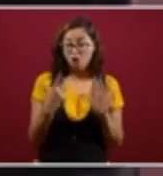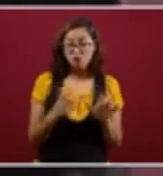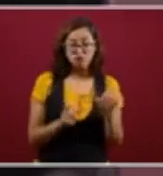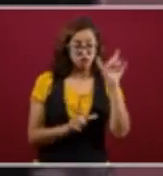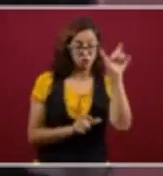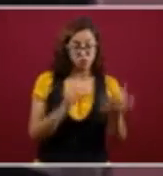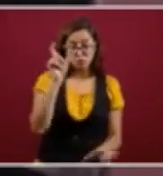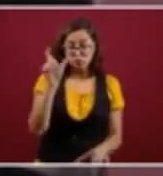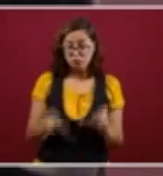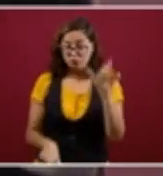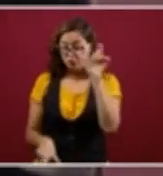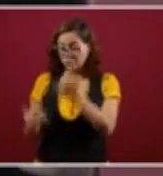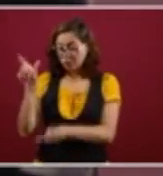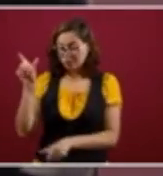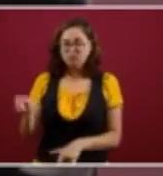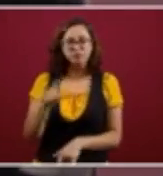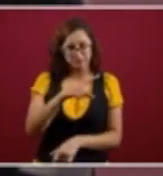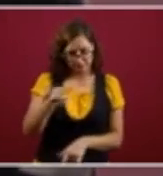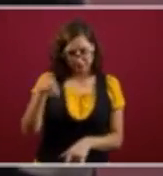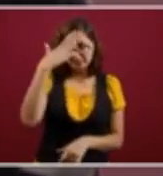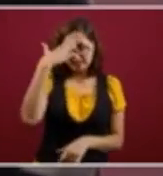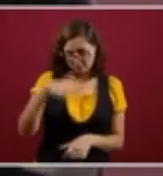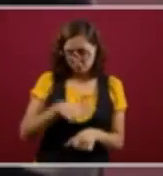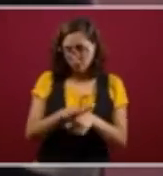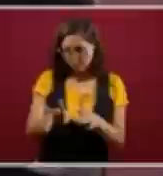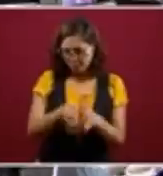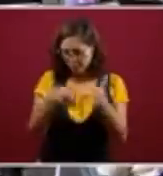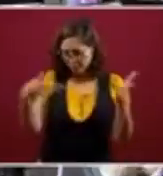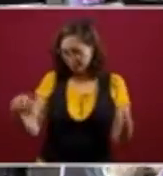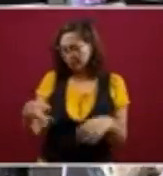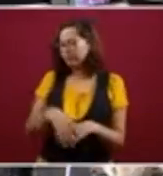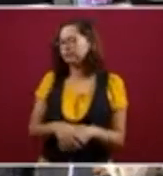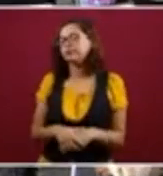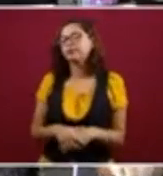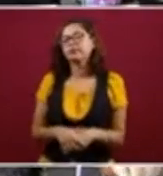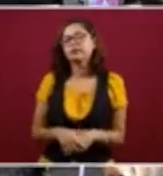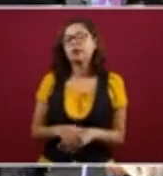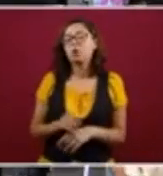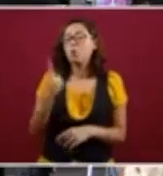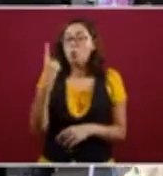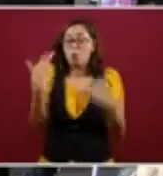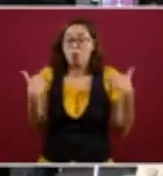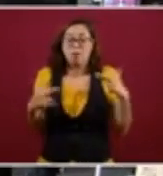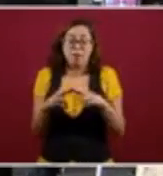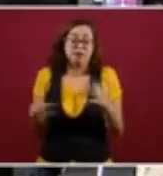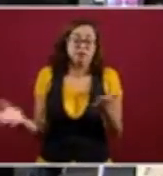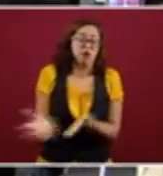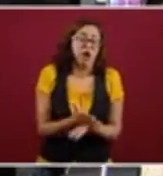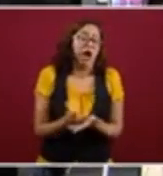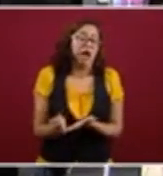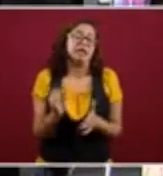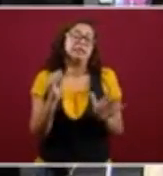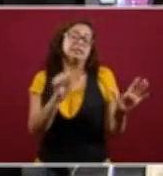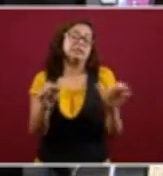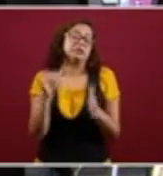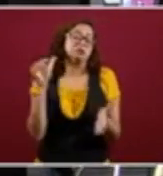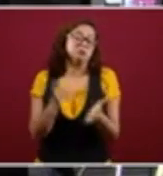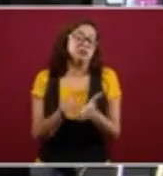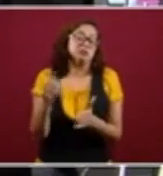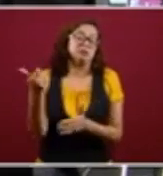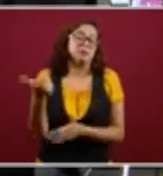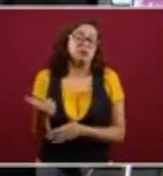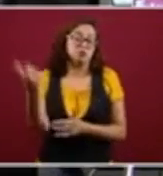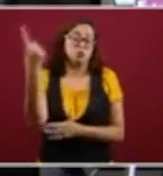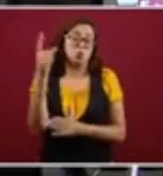no voy a seguir diciendo qué periódico, de que un maestro ganaba 600 mil pesos mensuales.